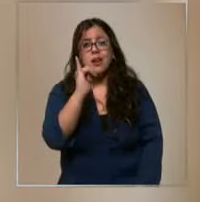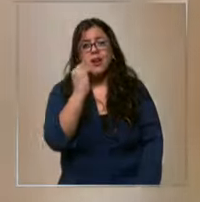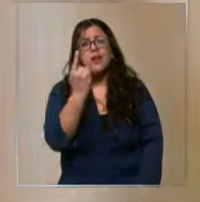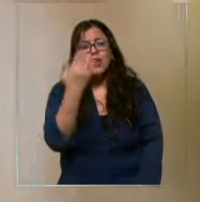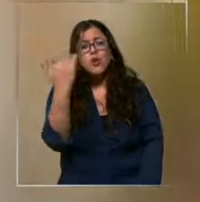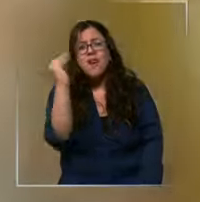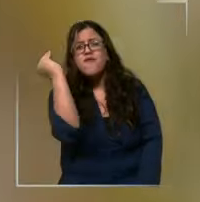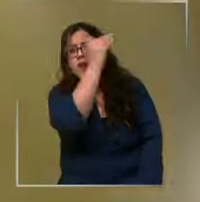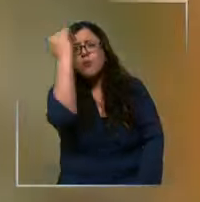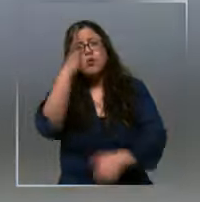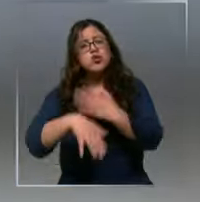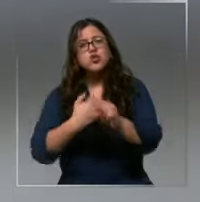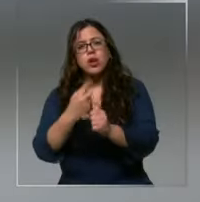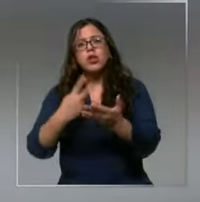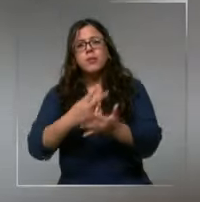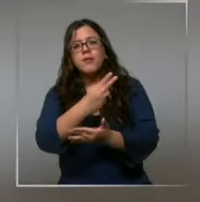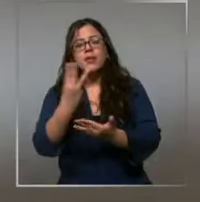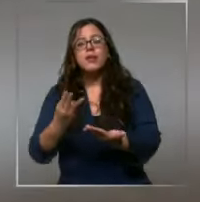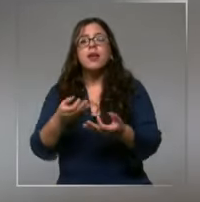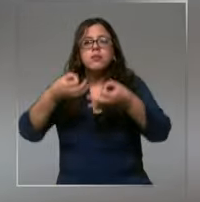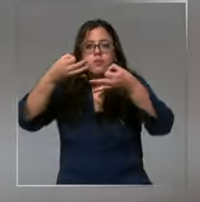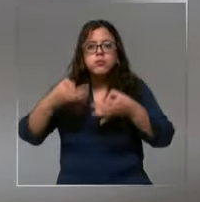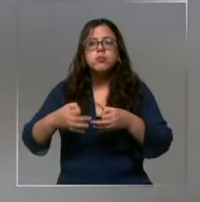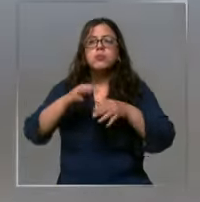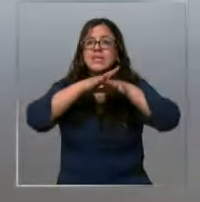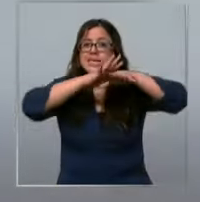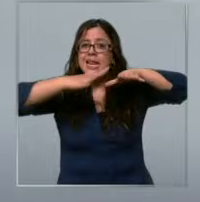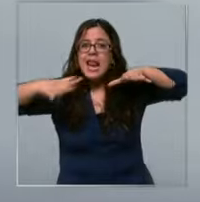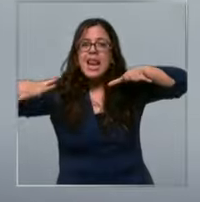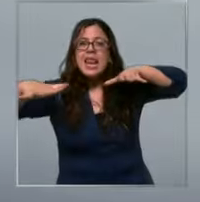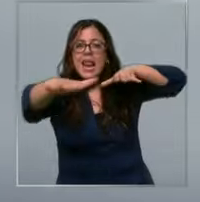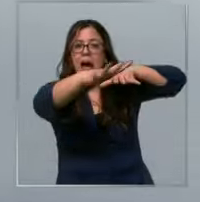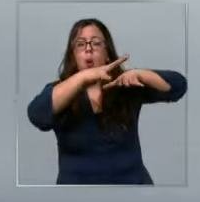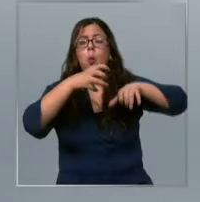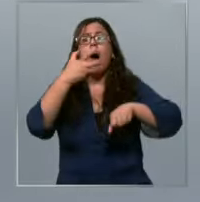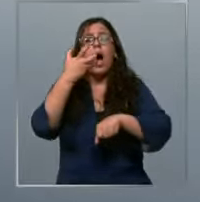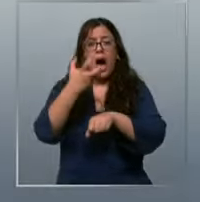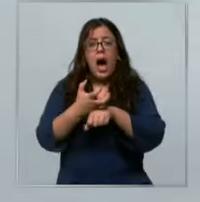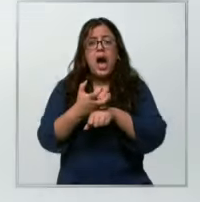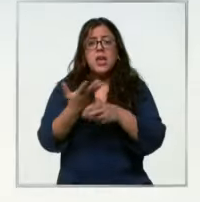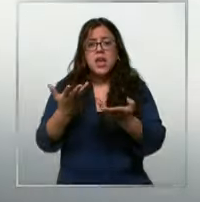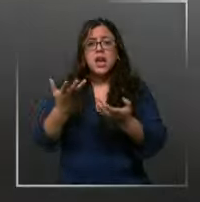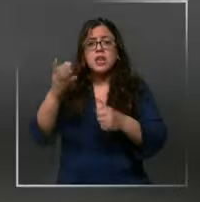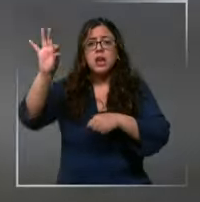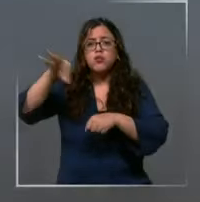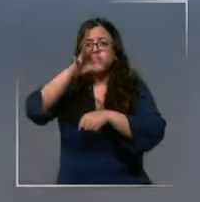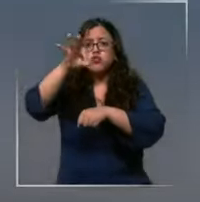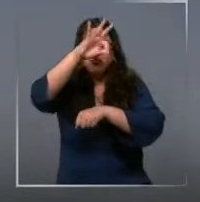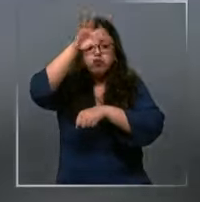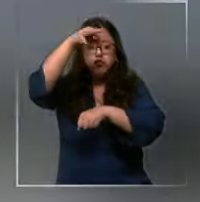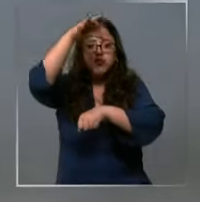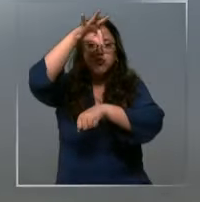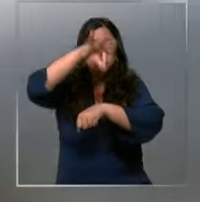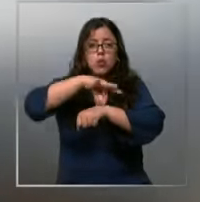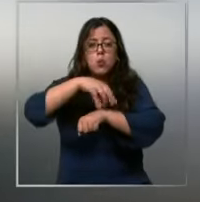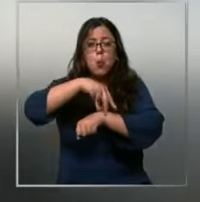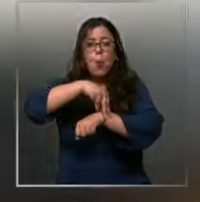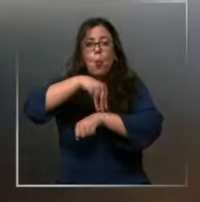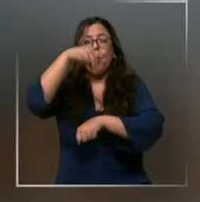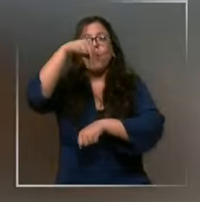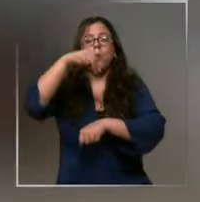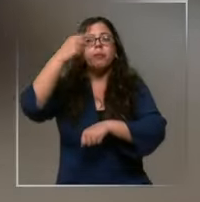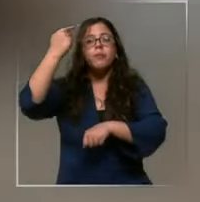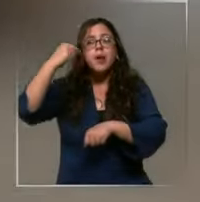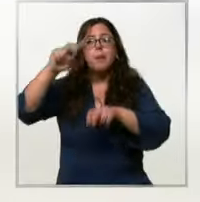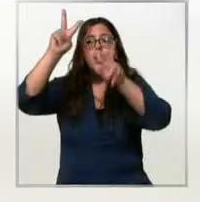conocido se hizo en 2023. Efectivamente, en el agua estancada proliferan y ponen sus huevos los zancudos, pero según expertos,